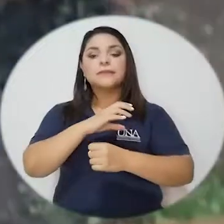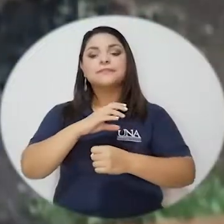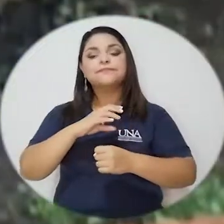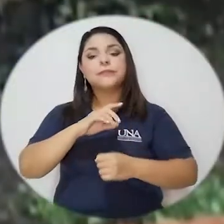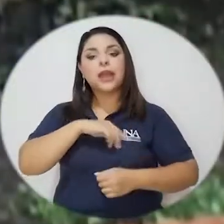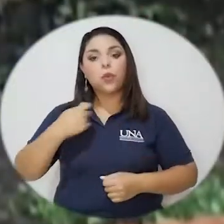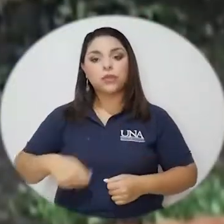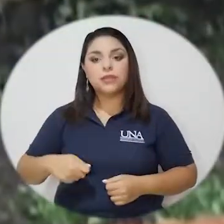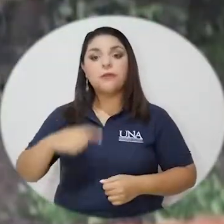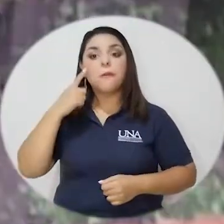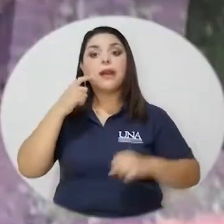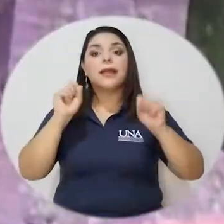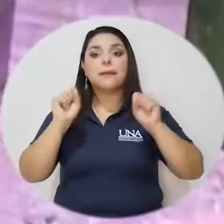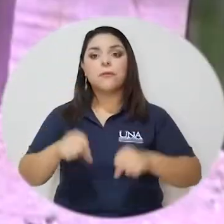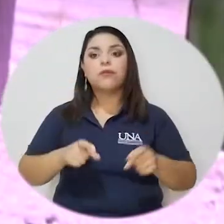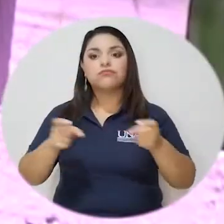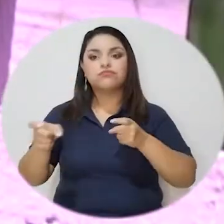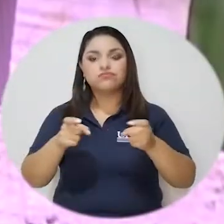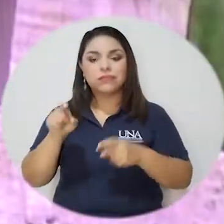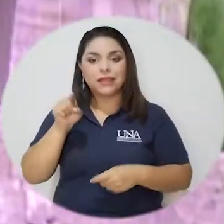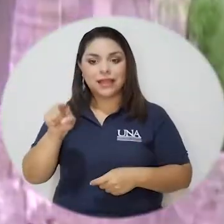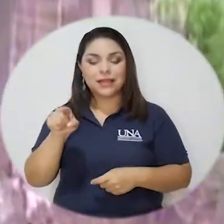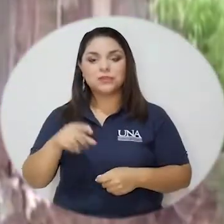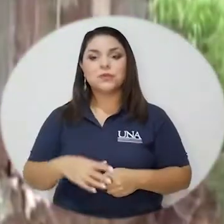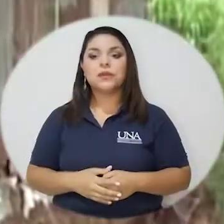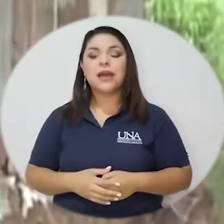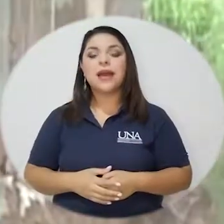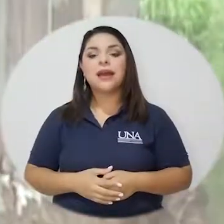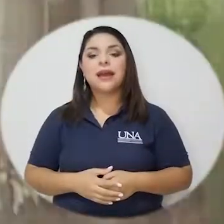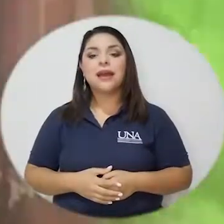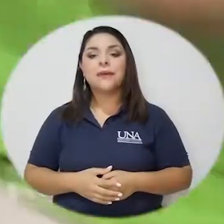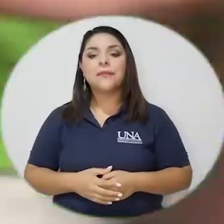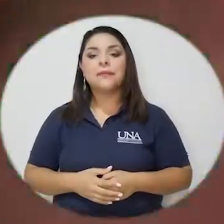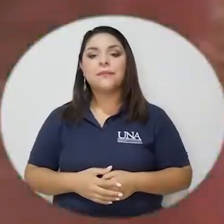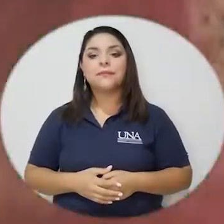economía, creo que está el